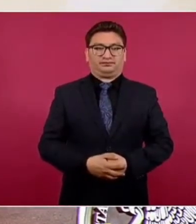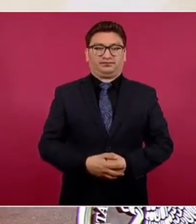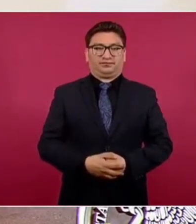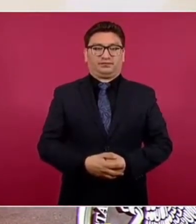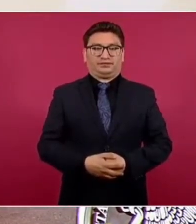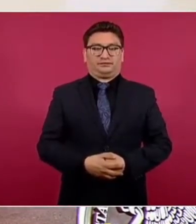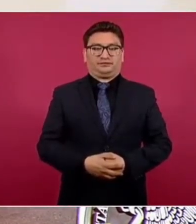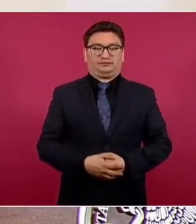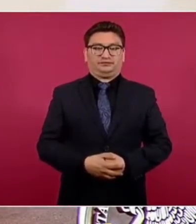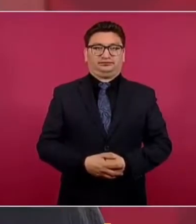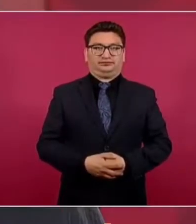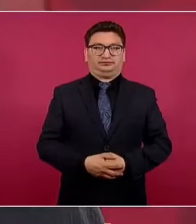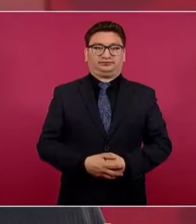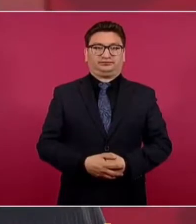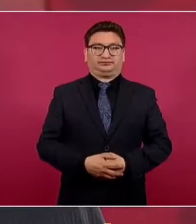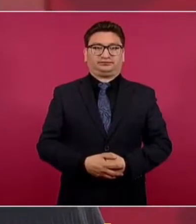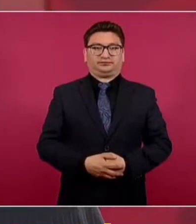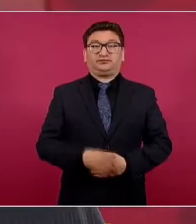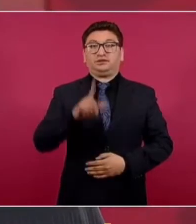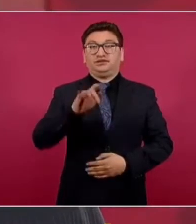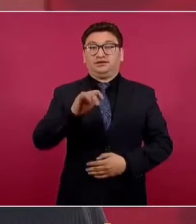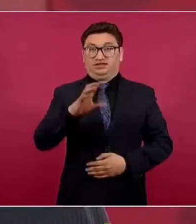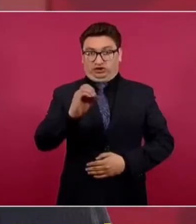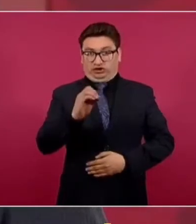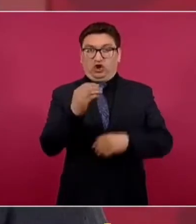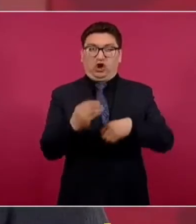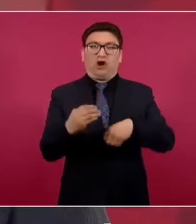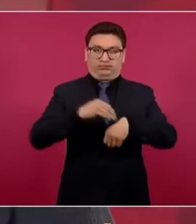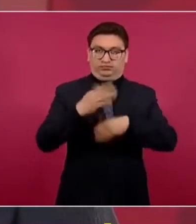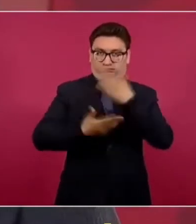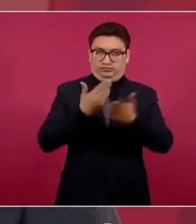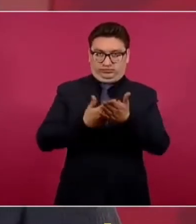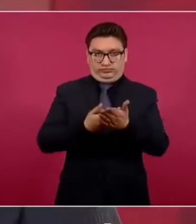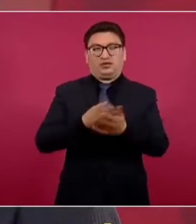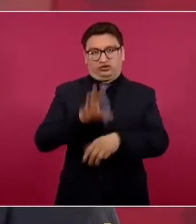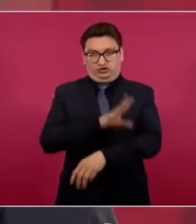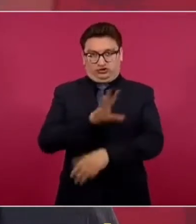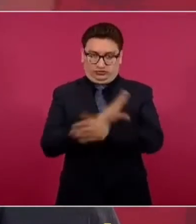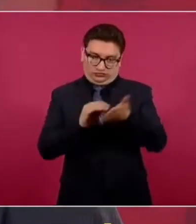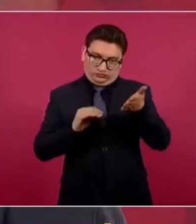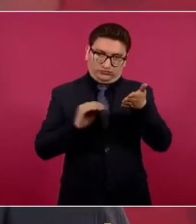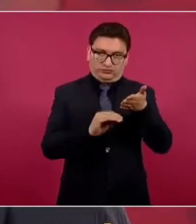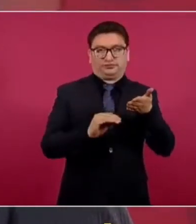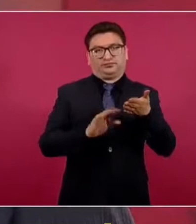se incluye lo del litio en la reforma constitucional.